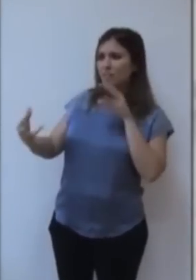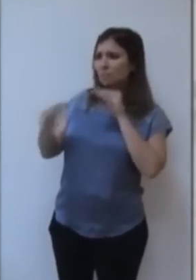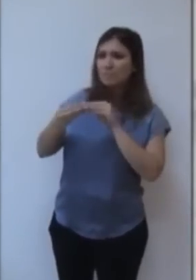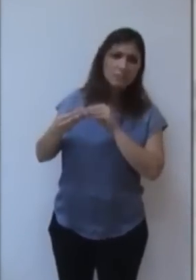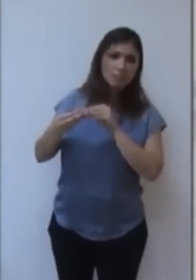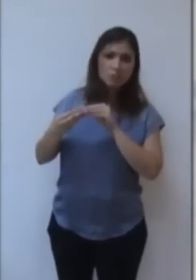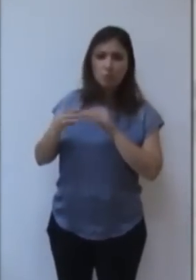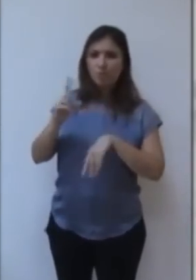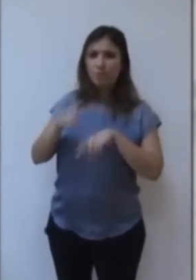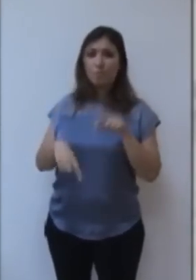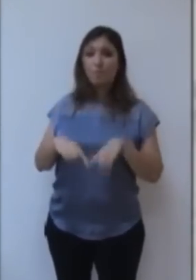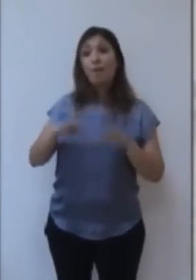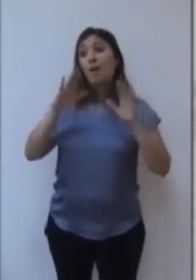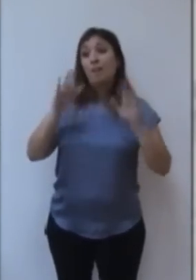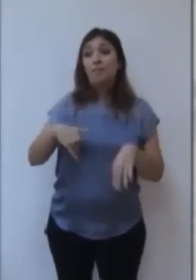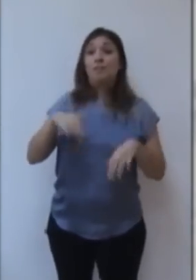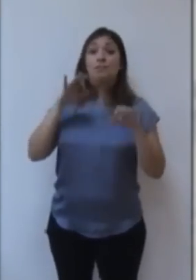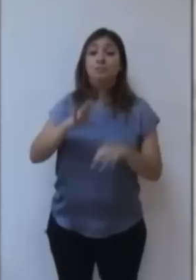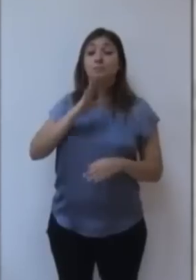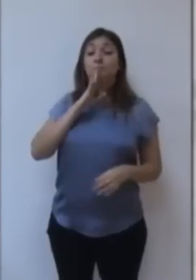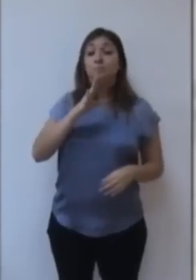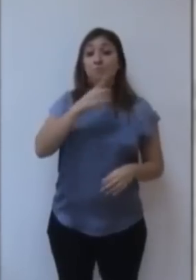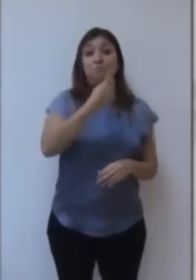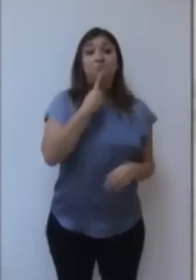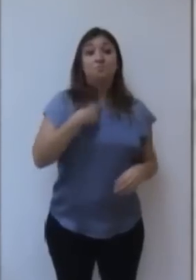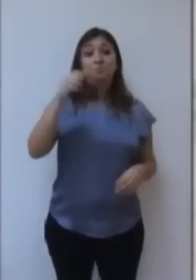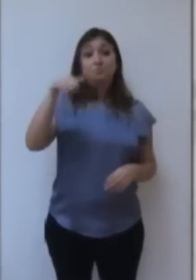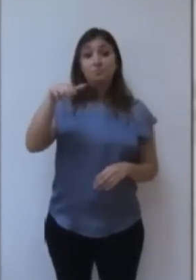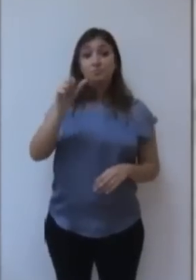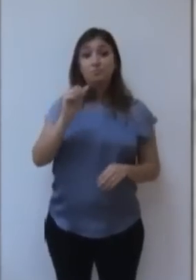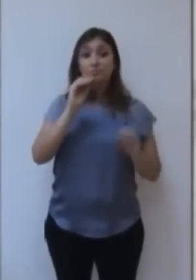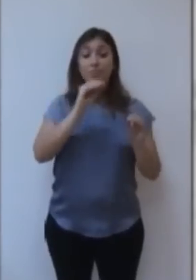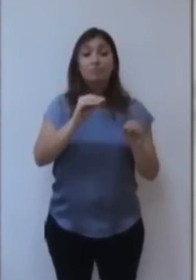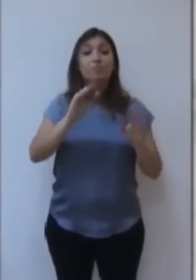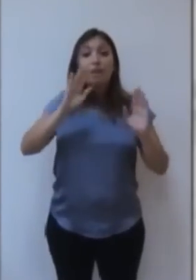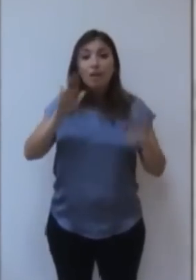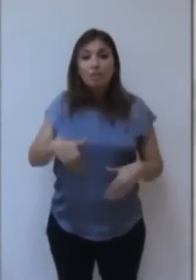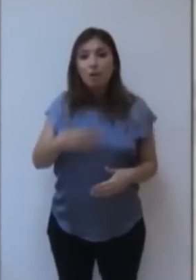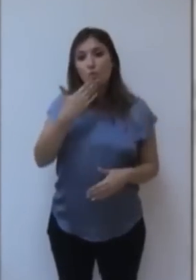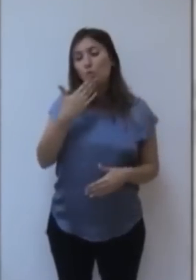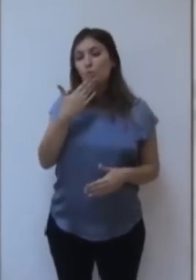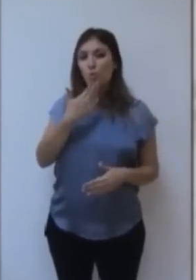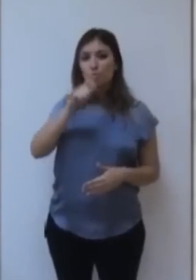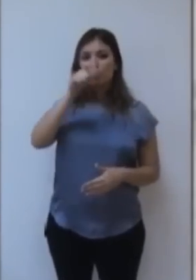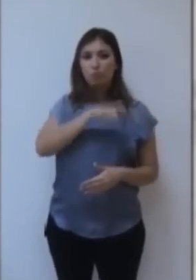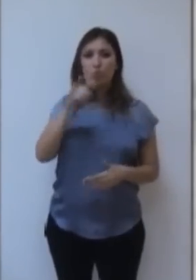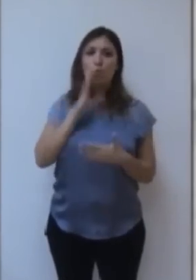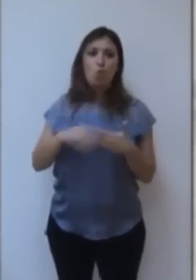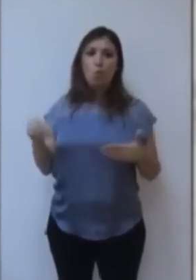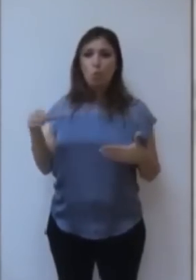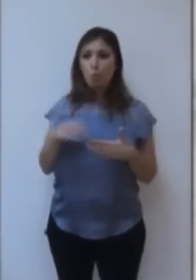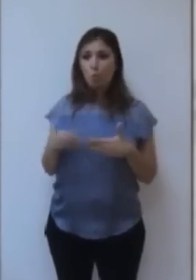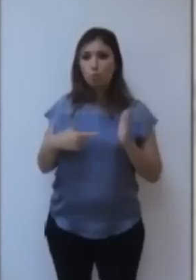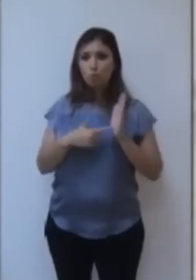que se trabaja. Y finalmente, seguramente, lo que comentabas tú antes, Ana, al final tienes que hablar con personas usuarias y